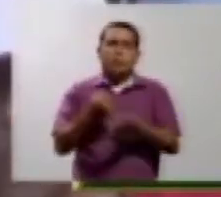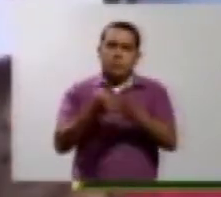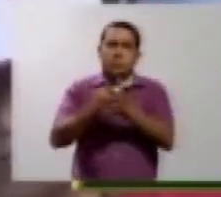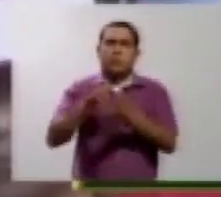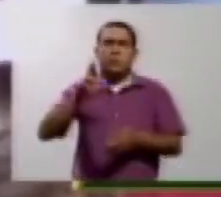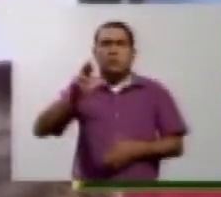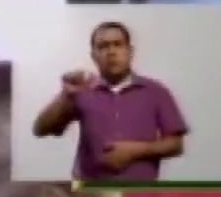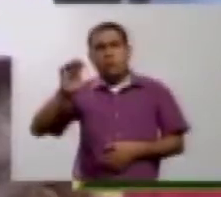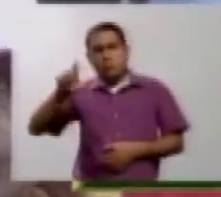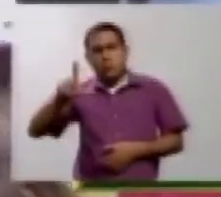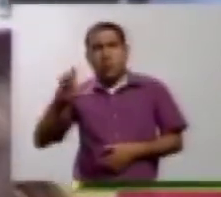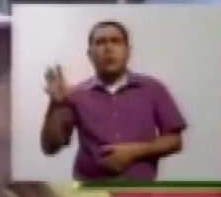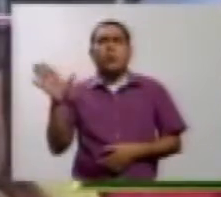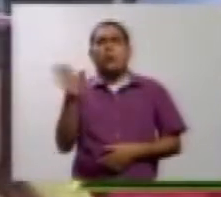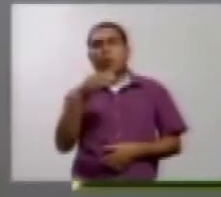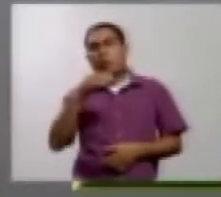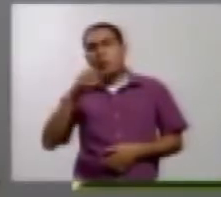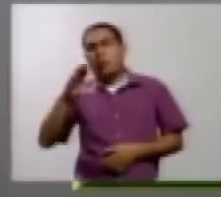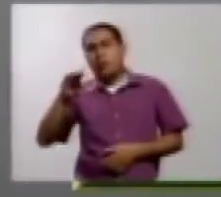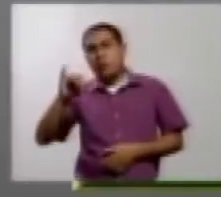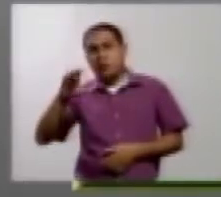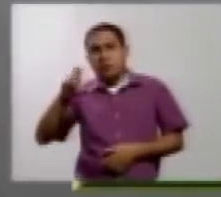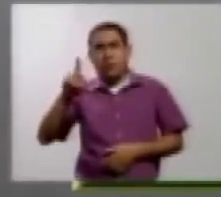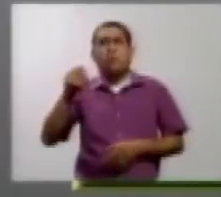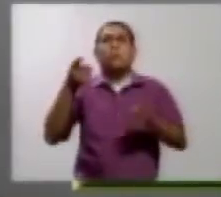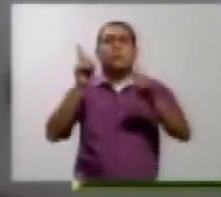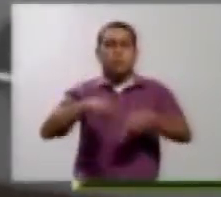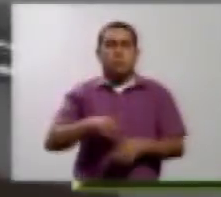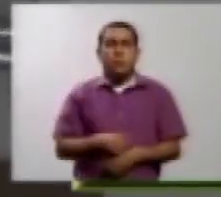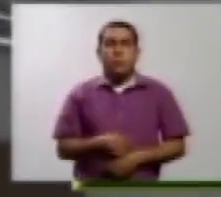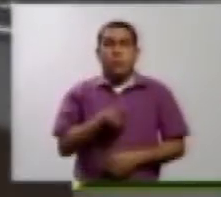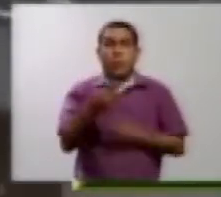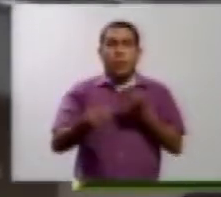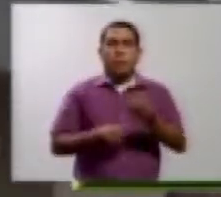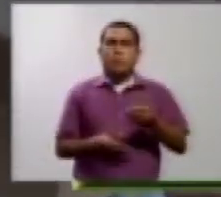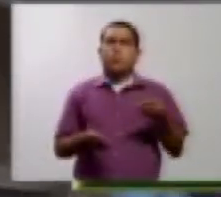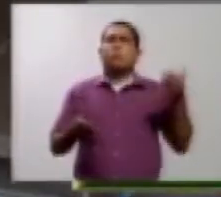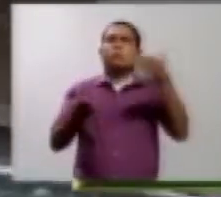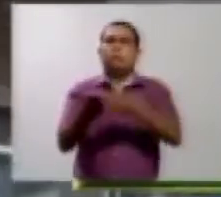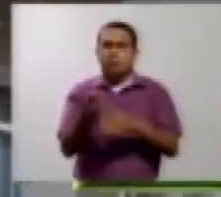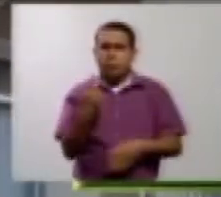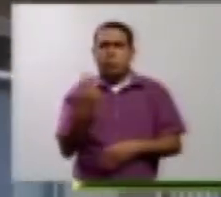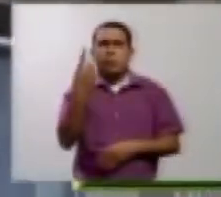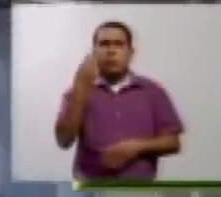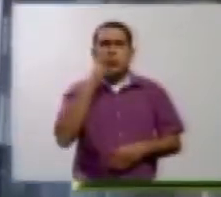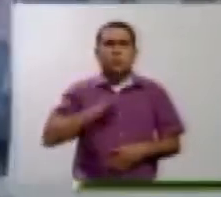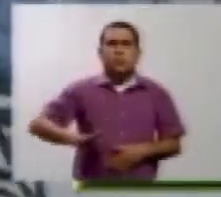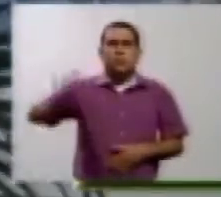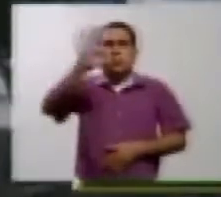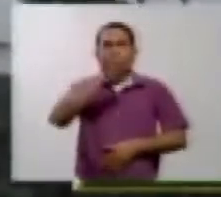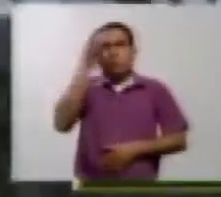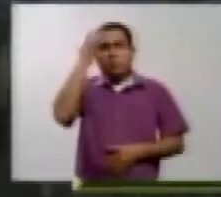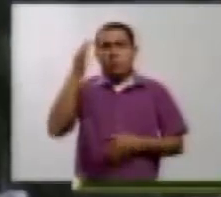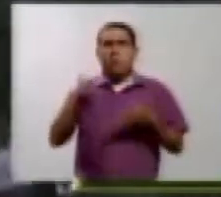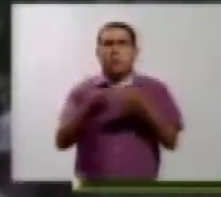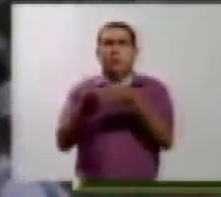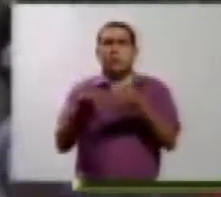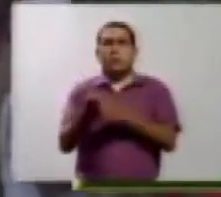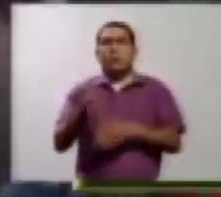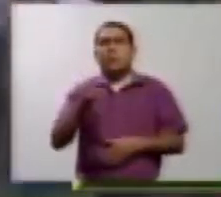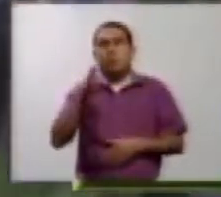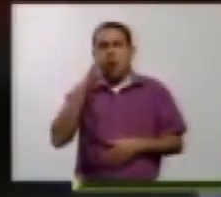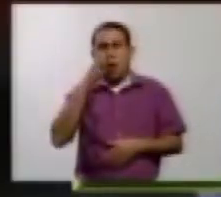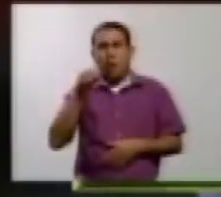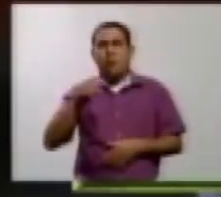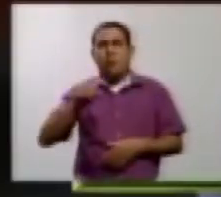y a Caicedo porque han hecho una muy buena gestión. Caicedo volvió a arremeter contra la dirigencia política nacional, haciendo señalamientos contra el ex vicepresidente Germán